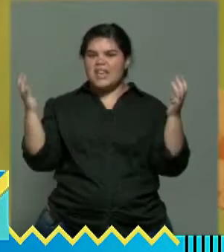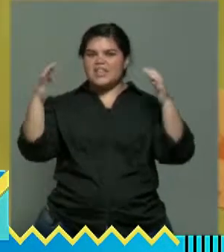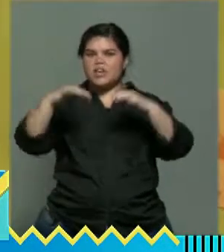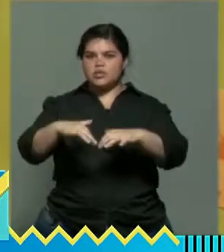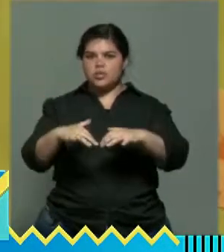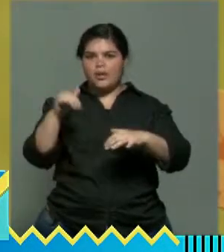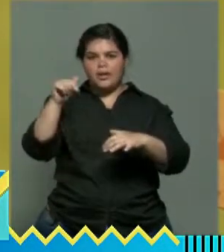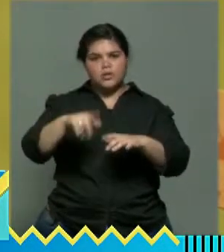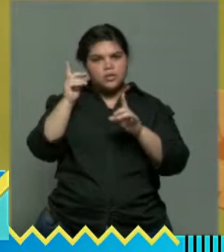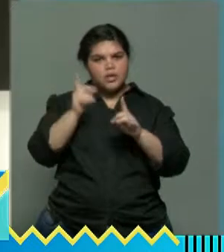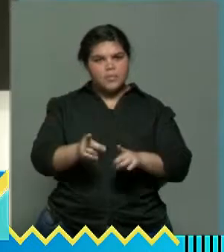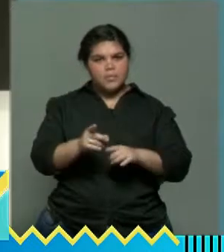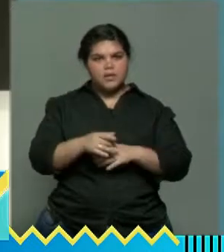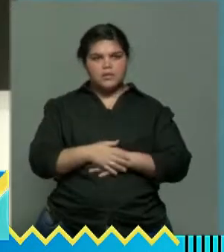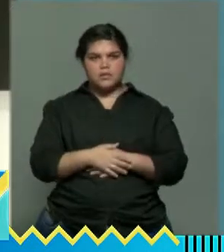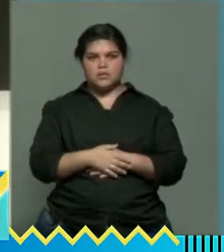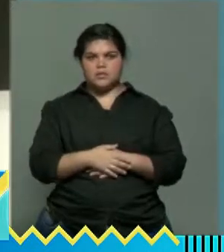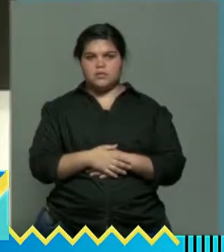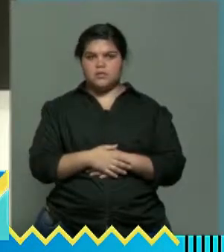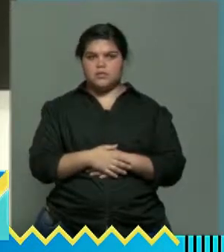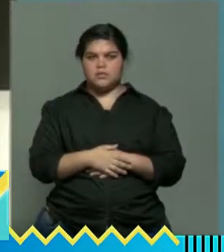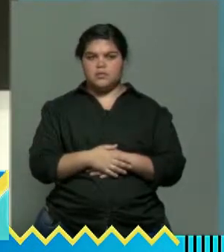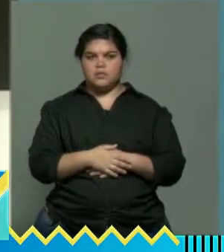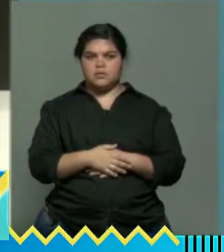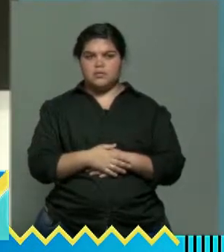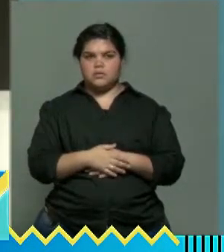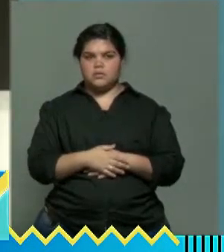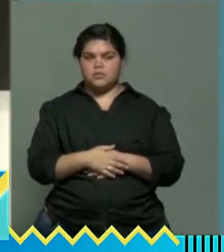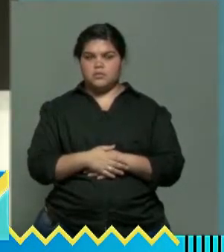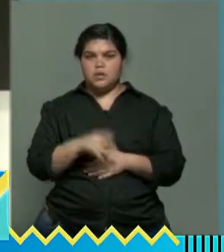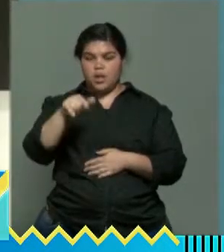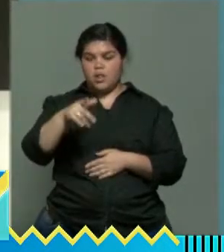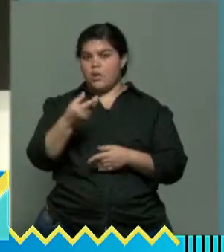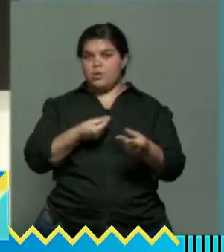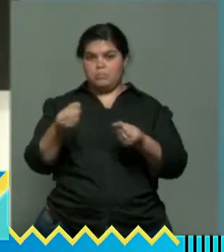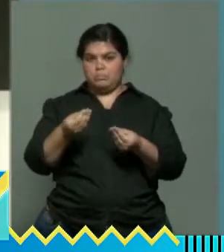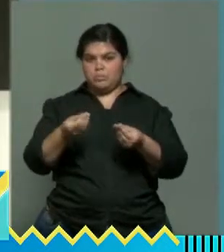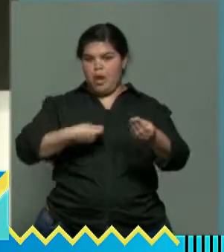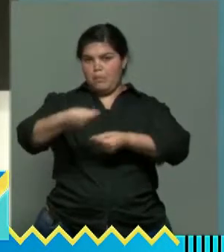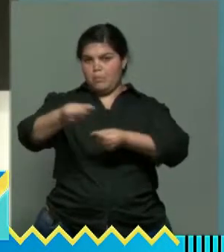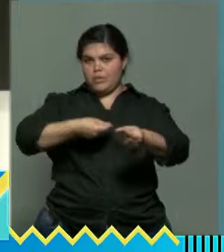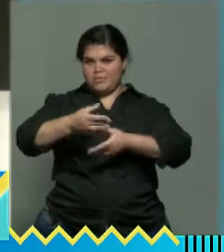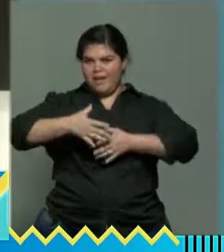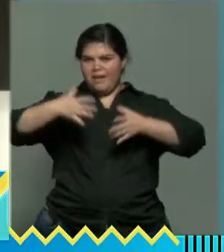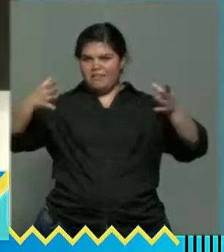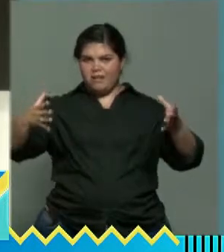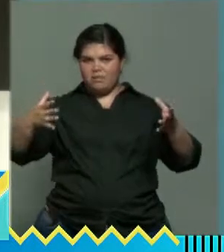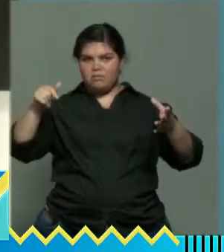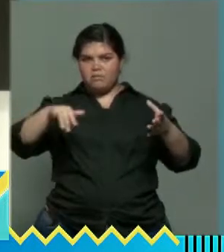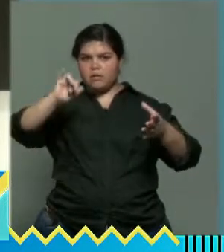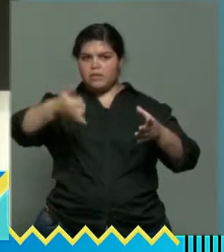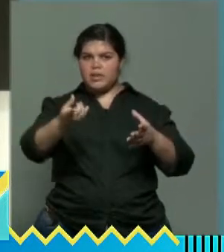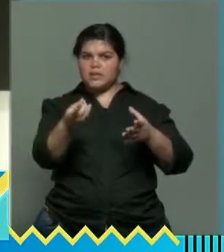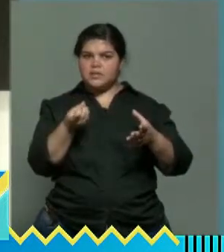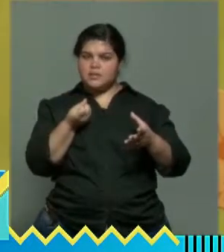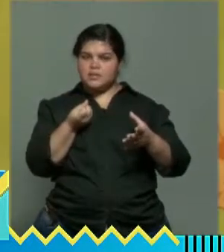esta discusión, el tema de, bueno, cuando los grandes empresarios, ya podría decirse, sí necesitan el apoyo de los